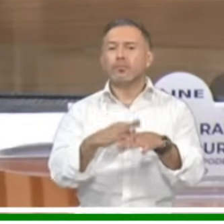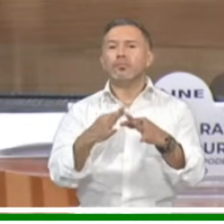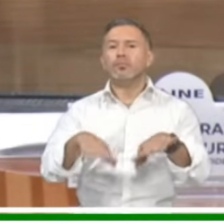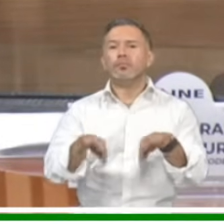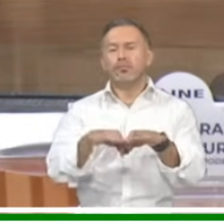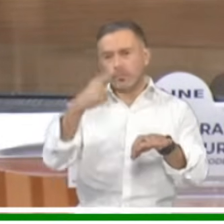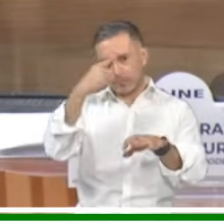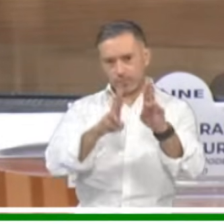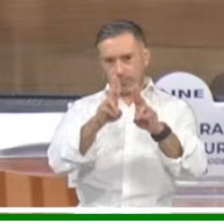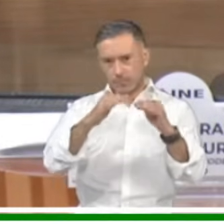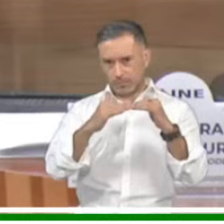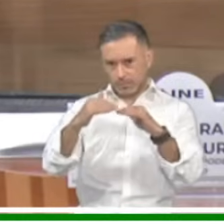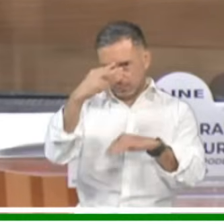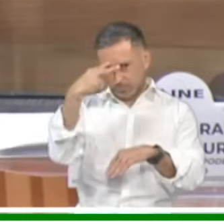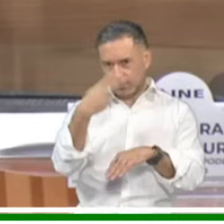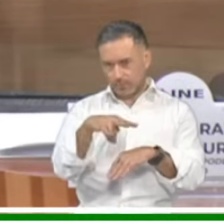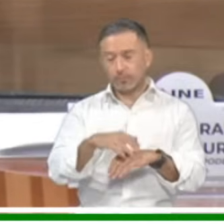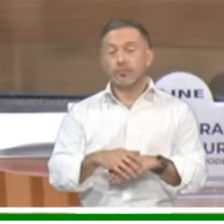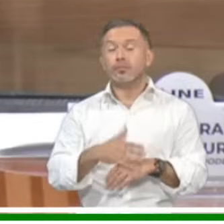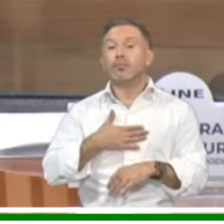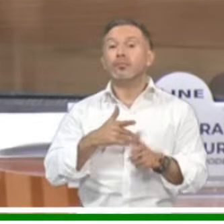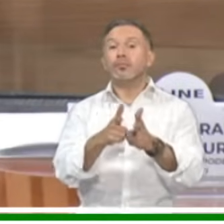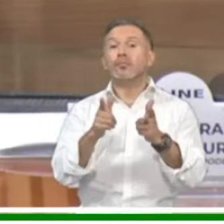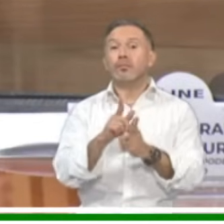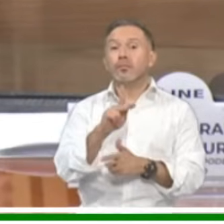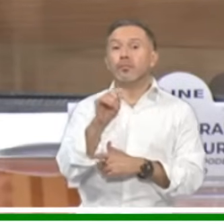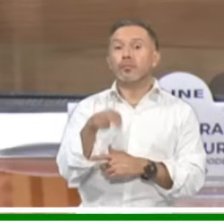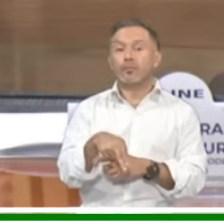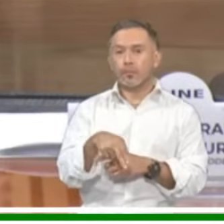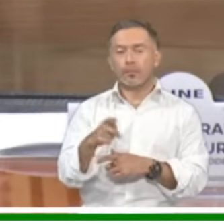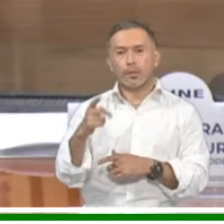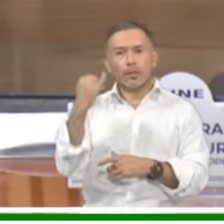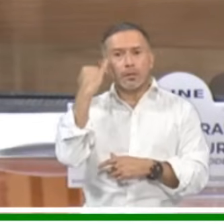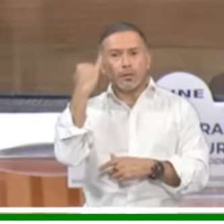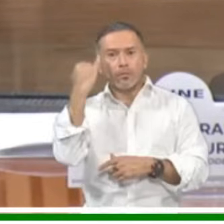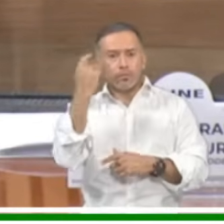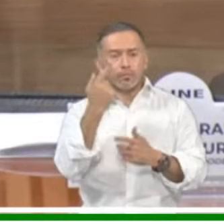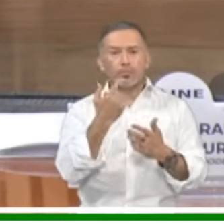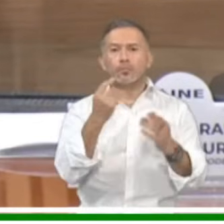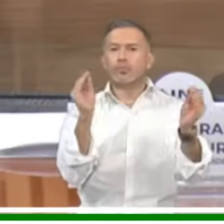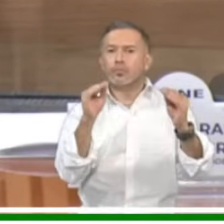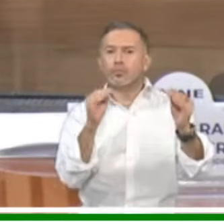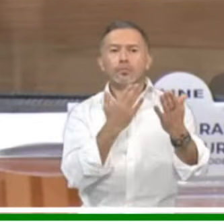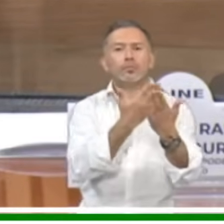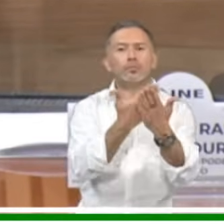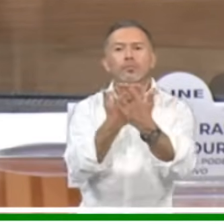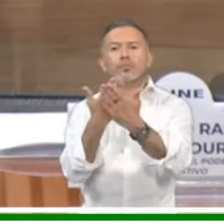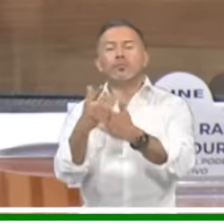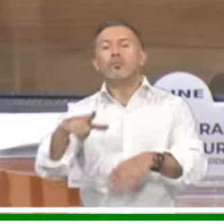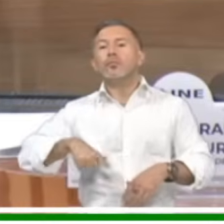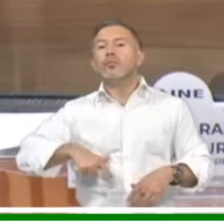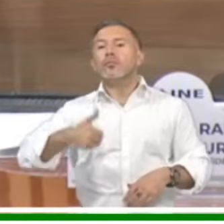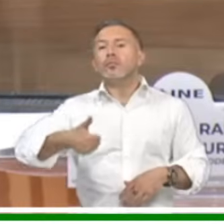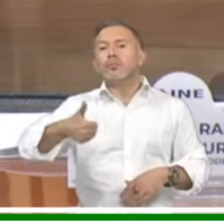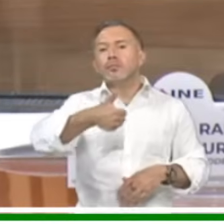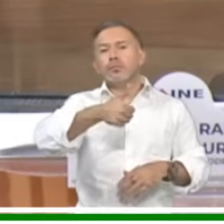la democracia mexicana. Para Acción Nacional, el privilegiar la confrontación de ideas, visión de gobierno y propuestas para atender los